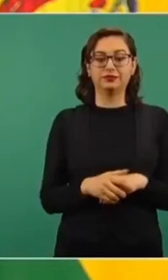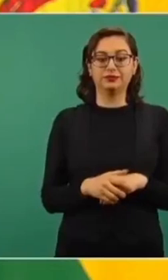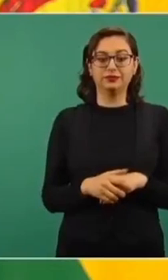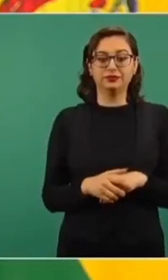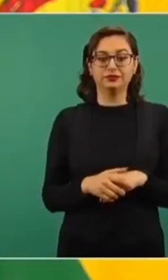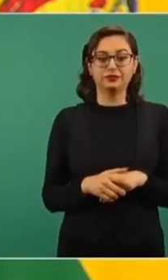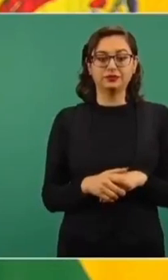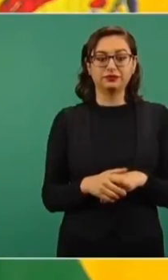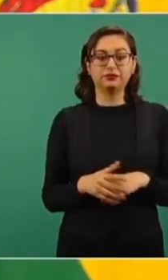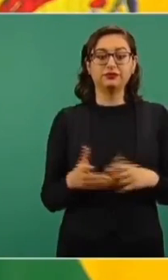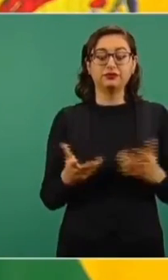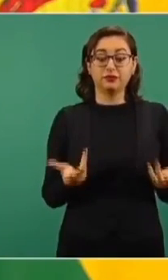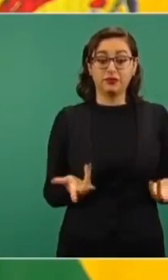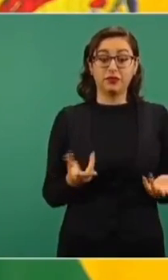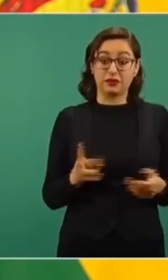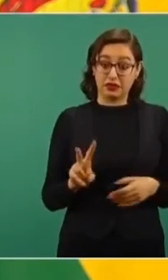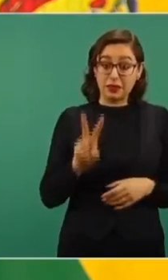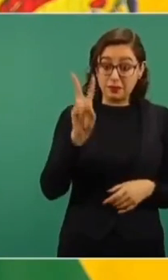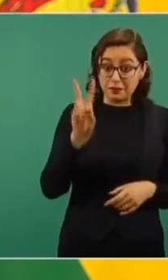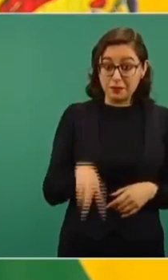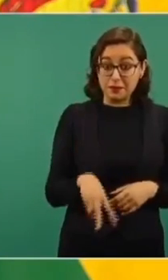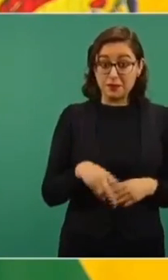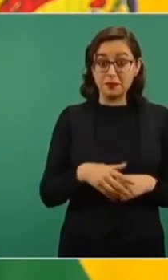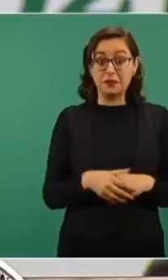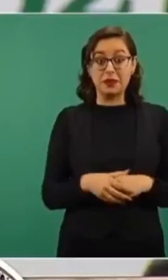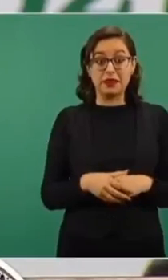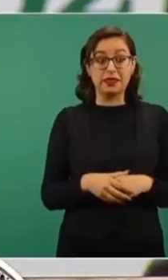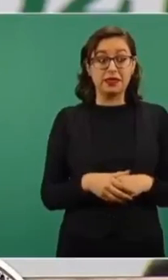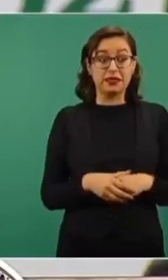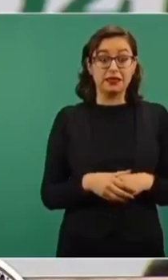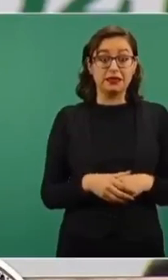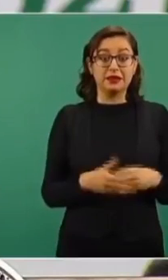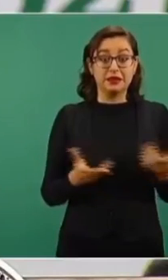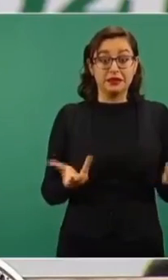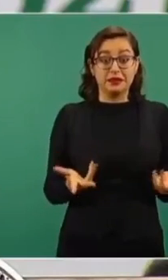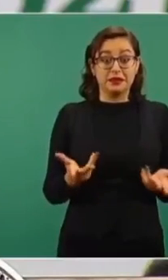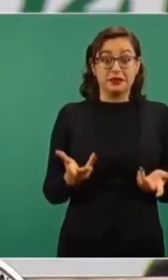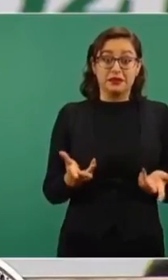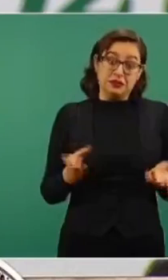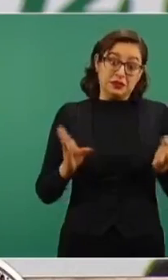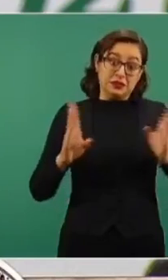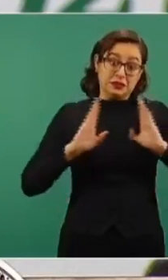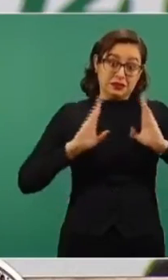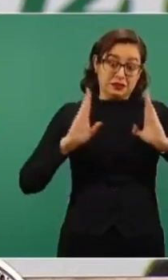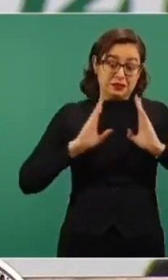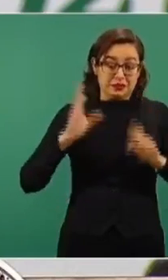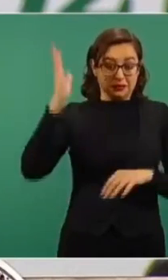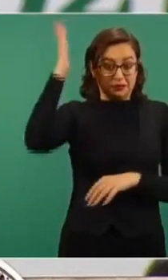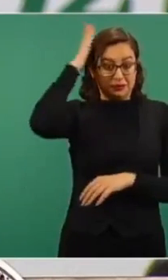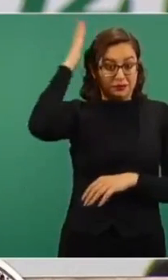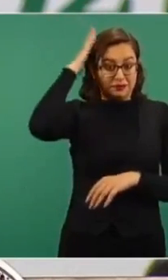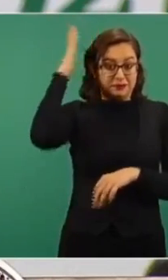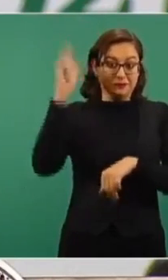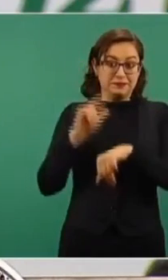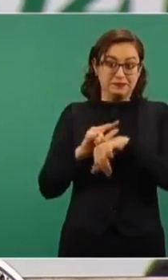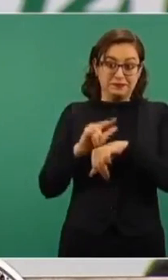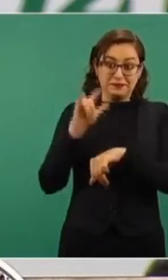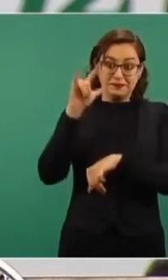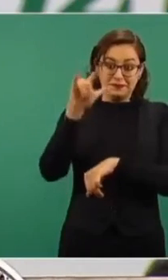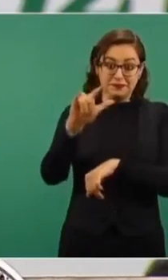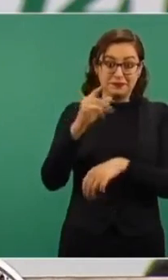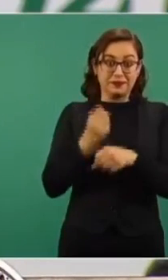Gracias a la habilidad de nuestro comandante de las Fuerzas Aéreas, por instrucciones del señor secretario de la Defensa